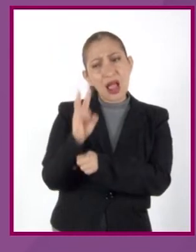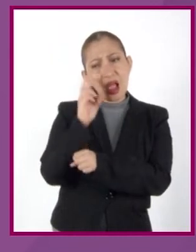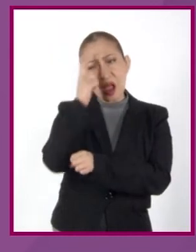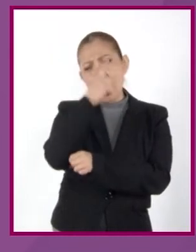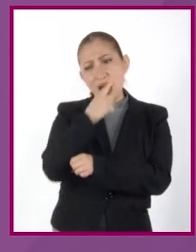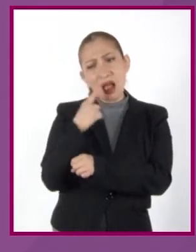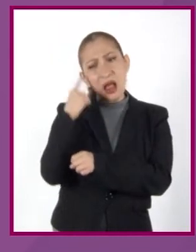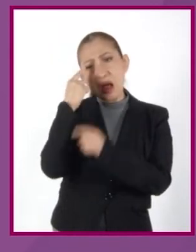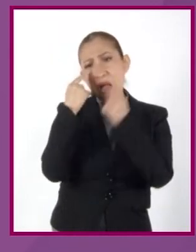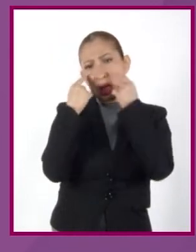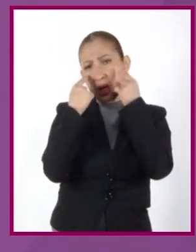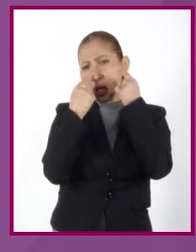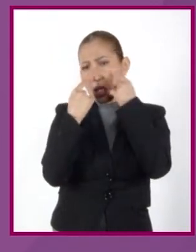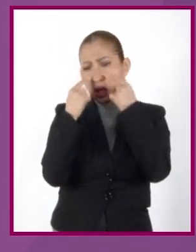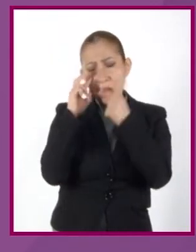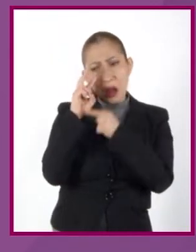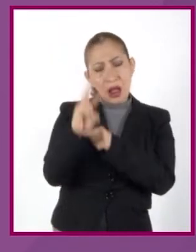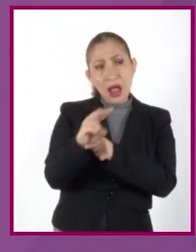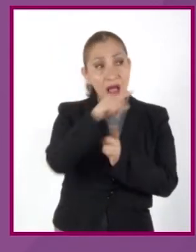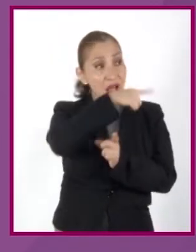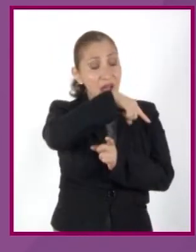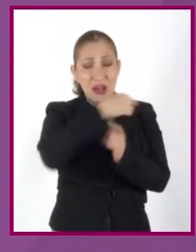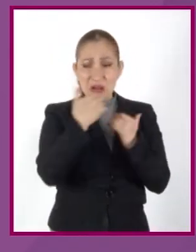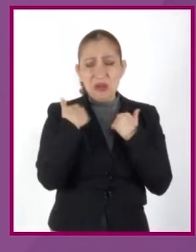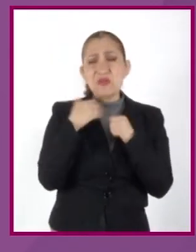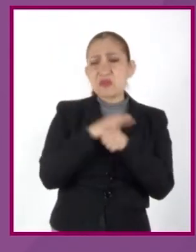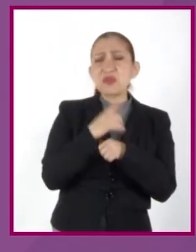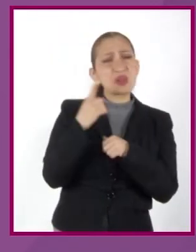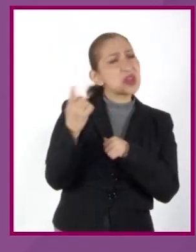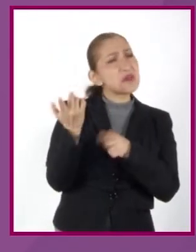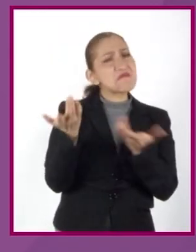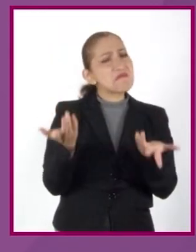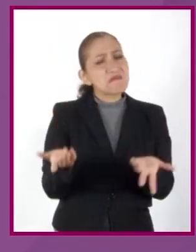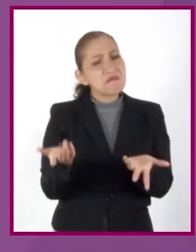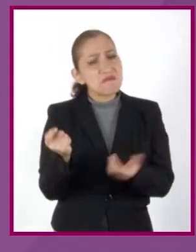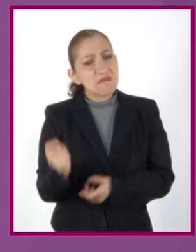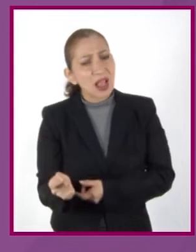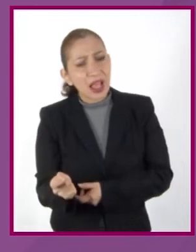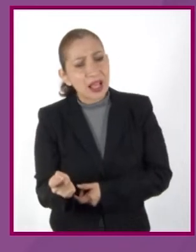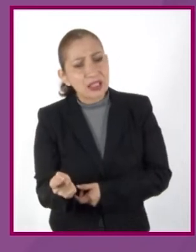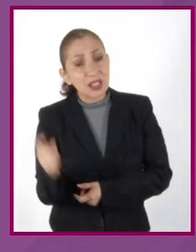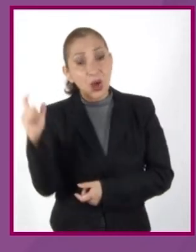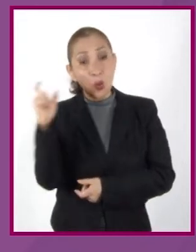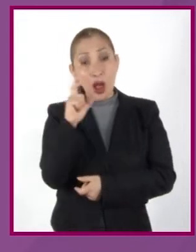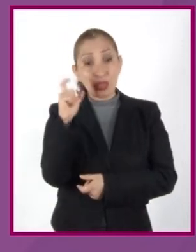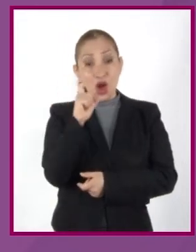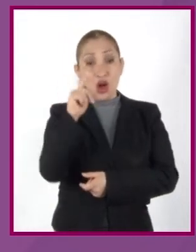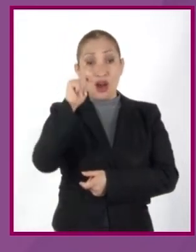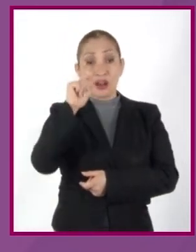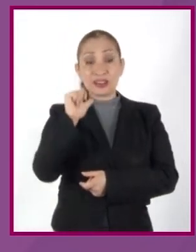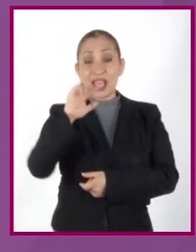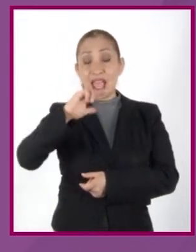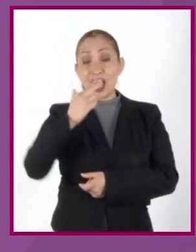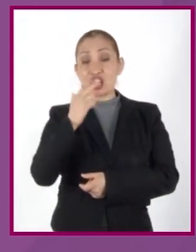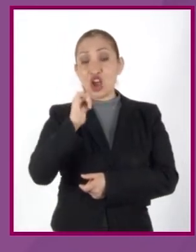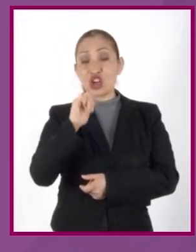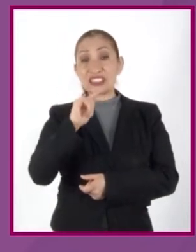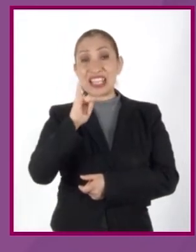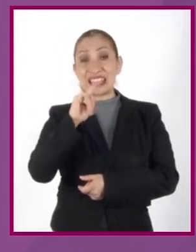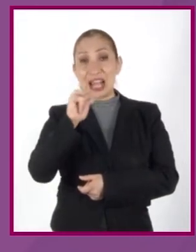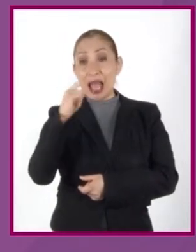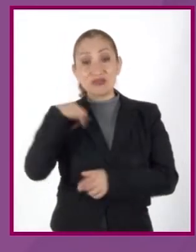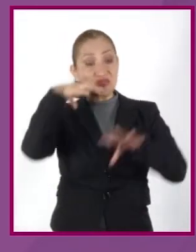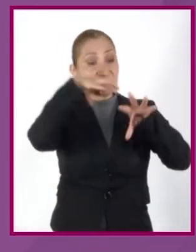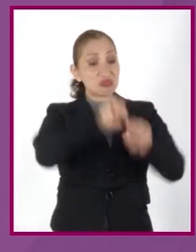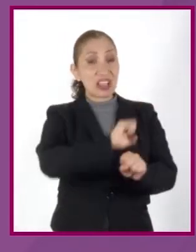melancolía de sus ojos, y ninguno lo entendía, quizás. Desde que Tenochtitlan había caído en